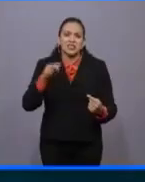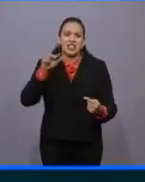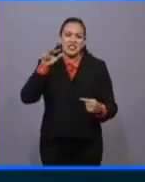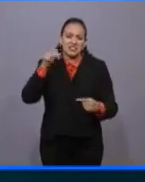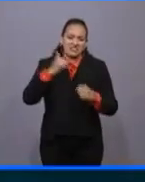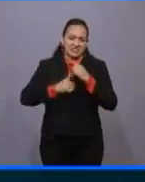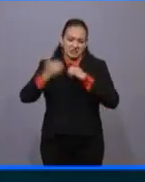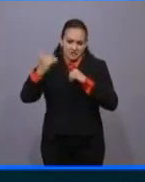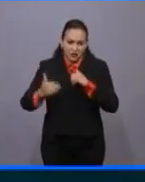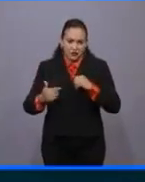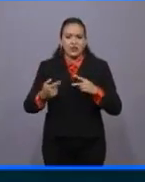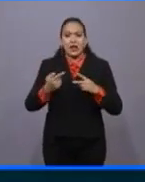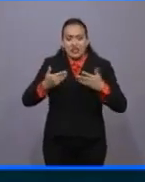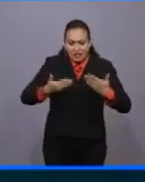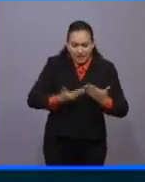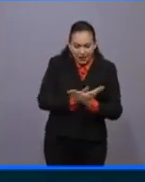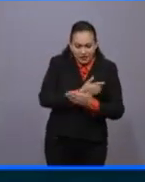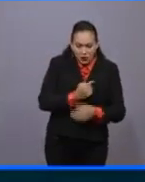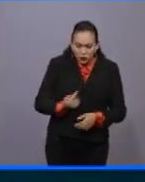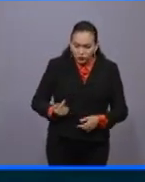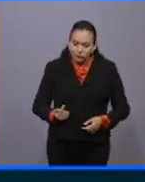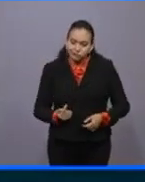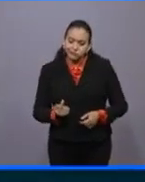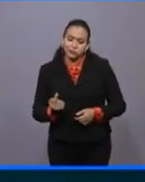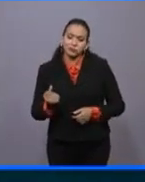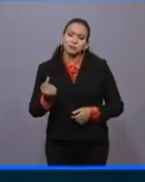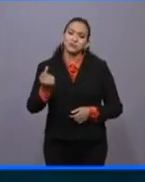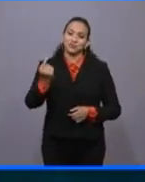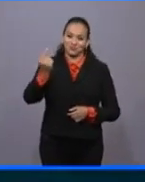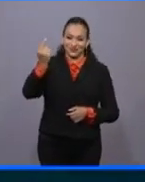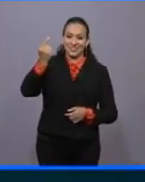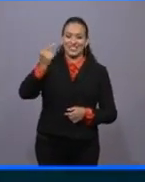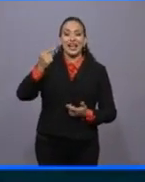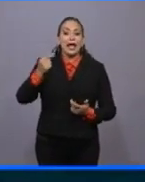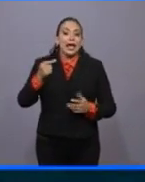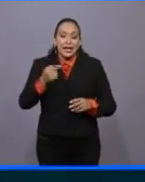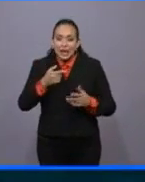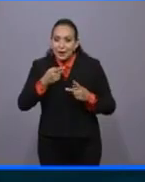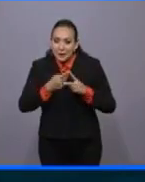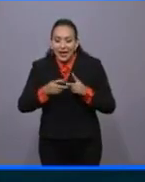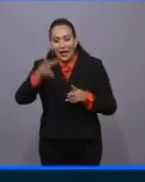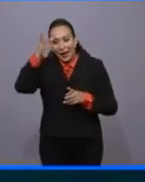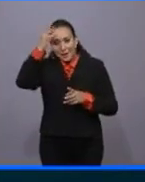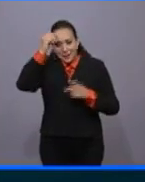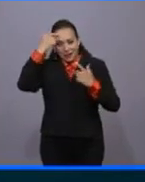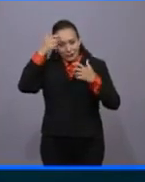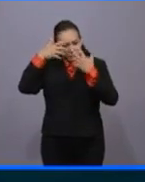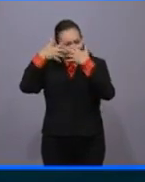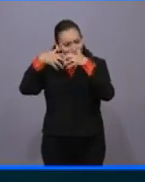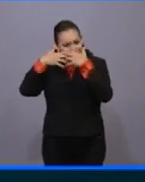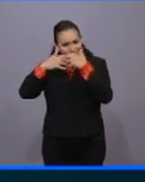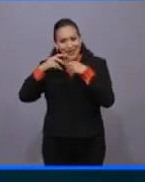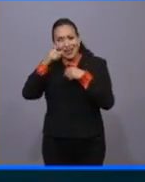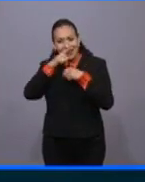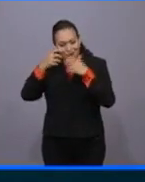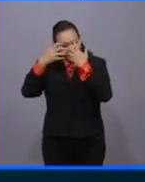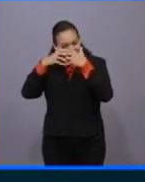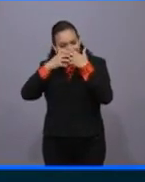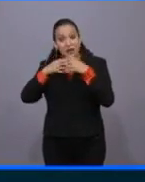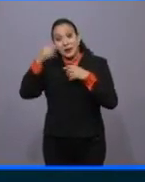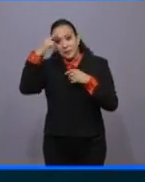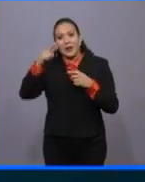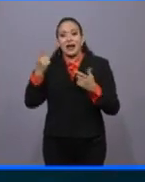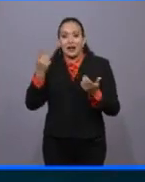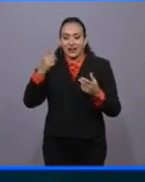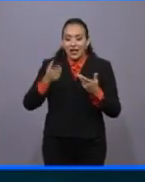su nacimiento y durante la etapa en la que comienzan a desarrollar las primeras habilidades cognitivas necesarias para su